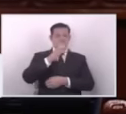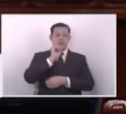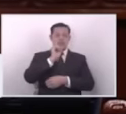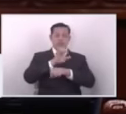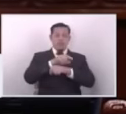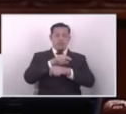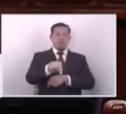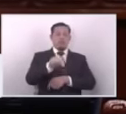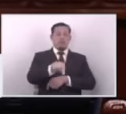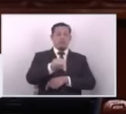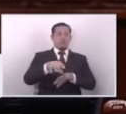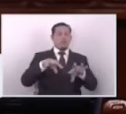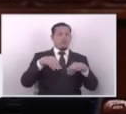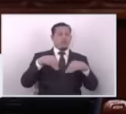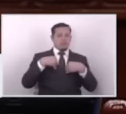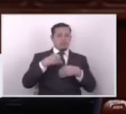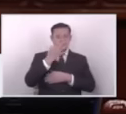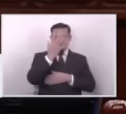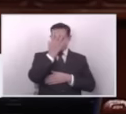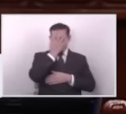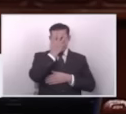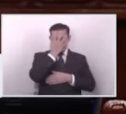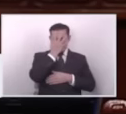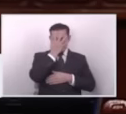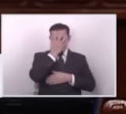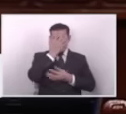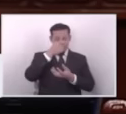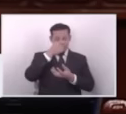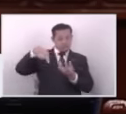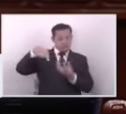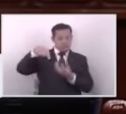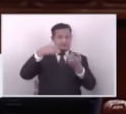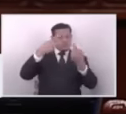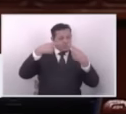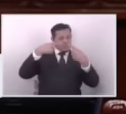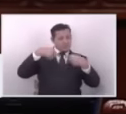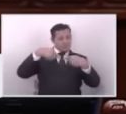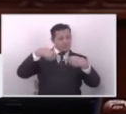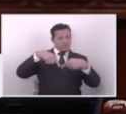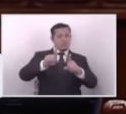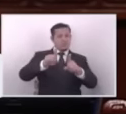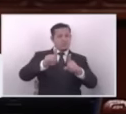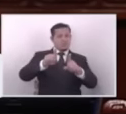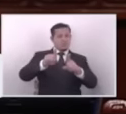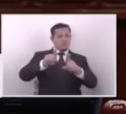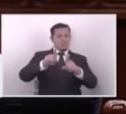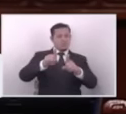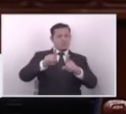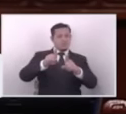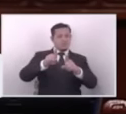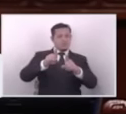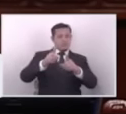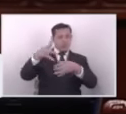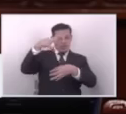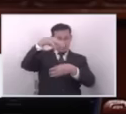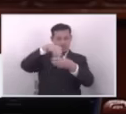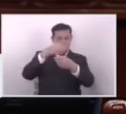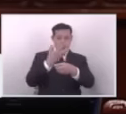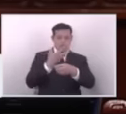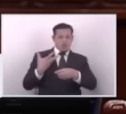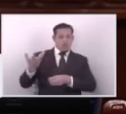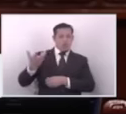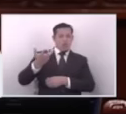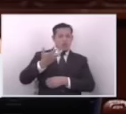Qué vergüenza. Ustedes son la continuación recargada de todo lo